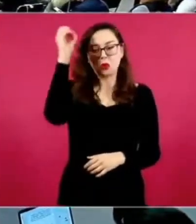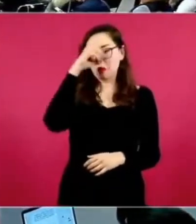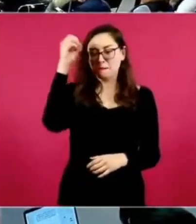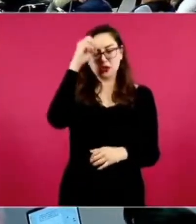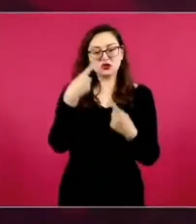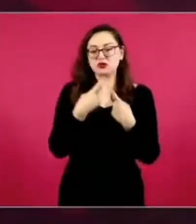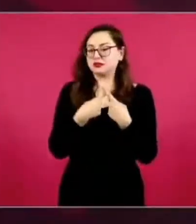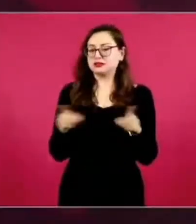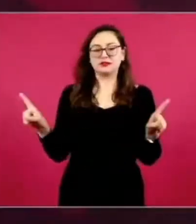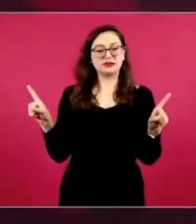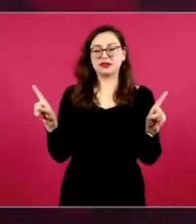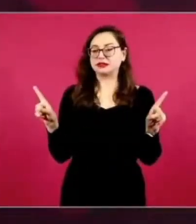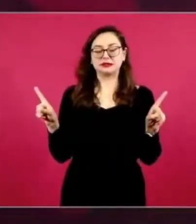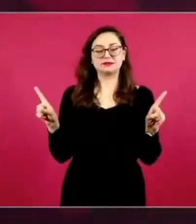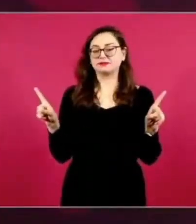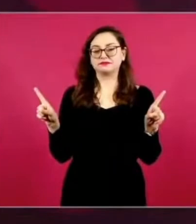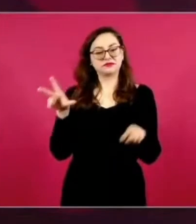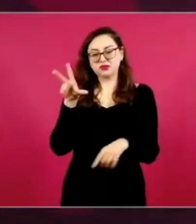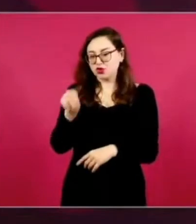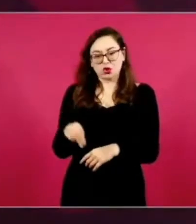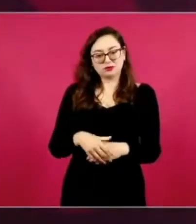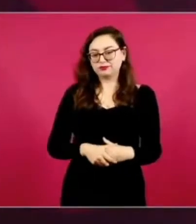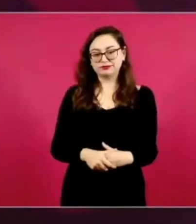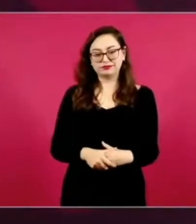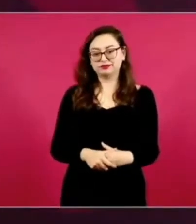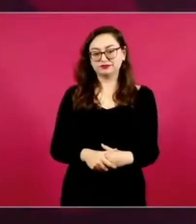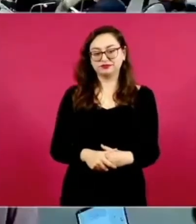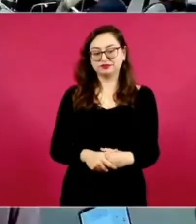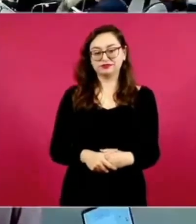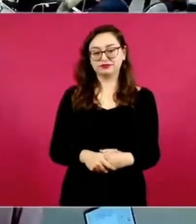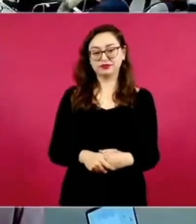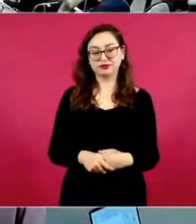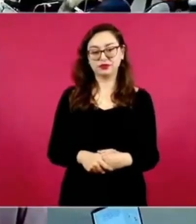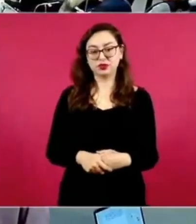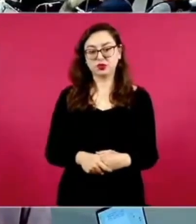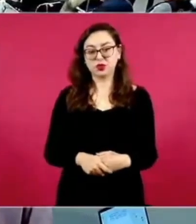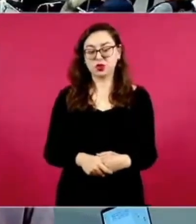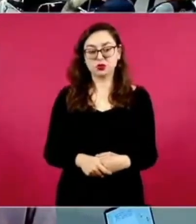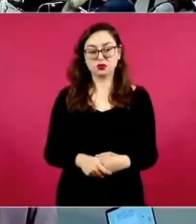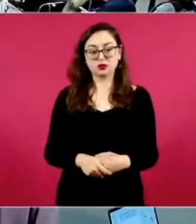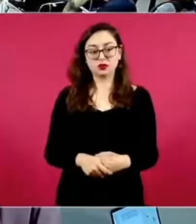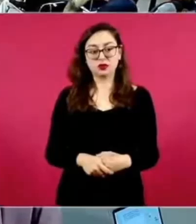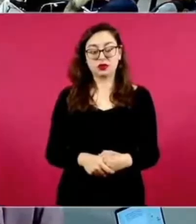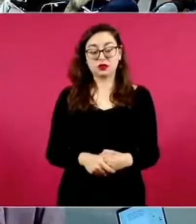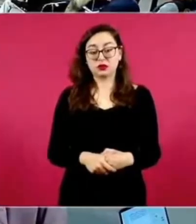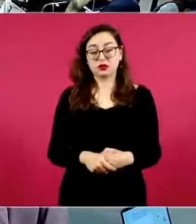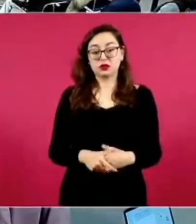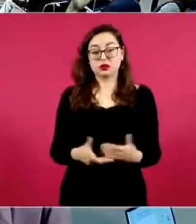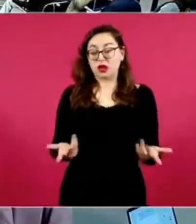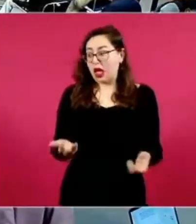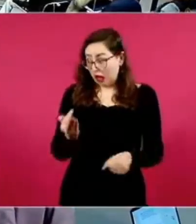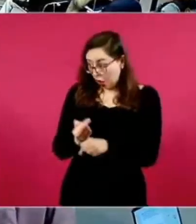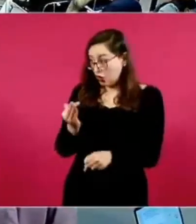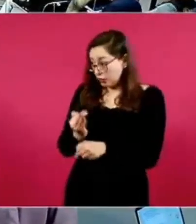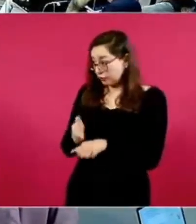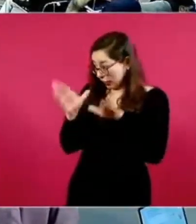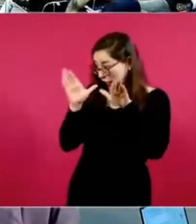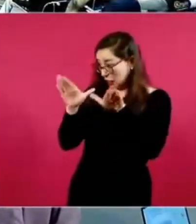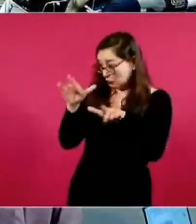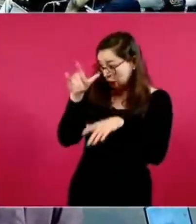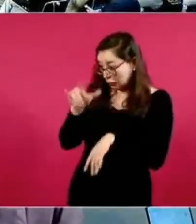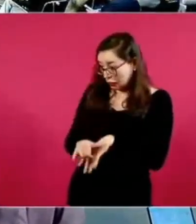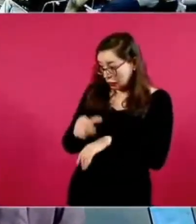No, pero yo tengo no sencillamente. No, ya no hay ahorita, pero cuando se lo dijo había. Sí, por eso. Ese es el punto, nada más. Pero